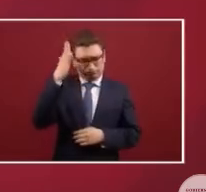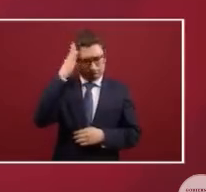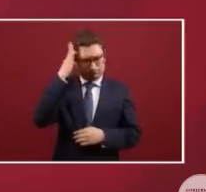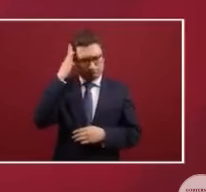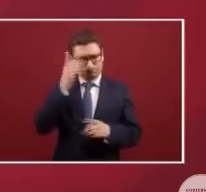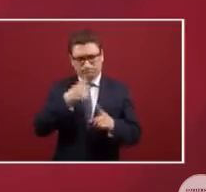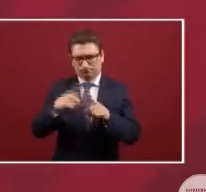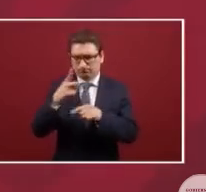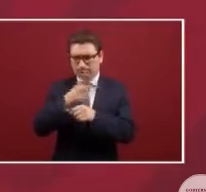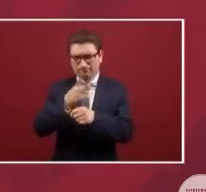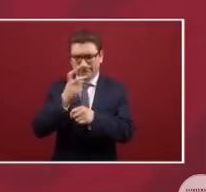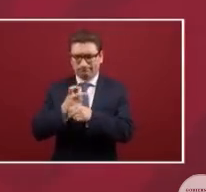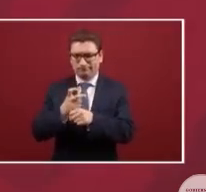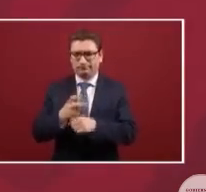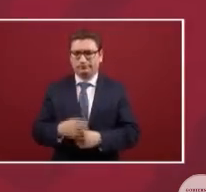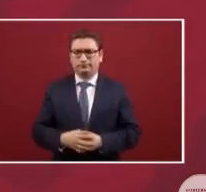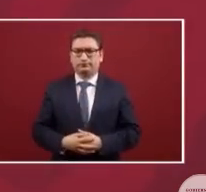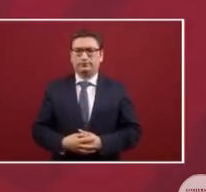Voy a invitar